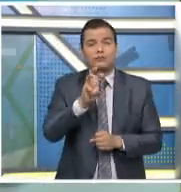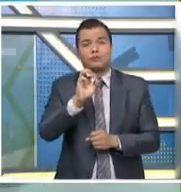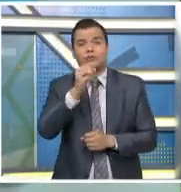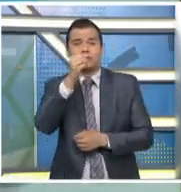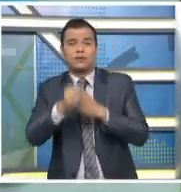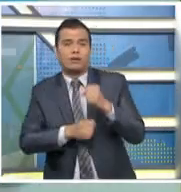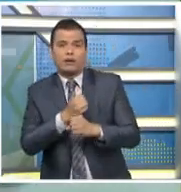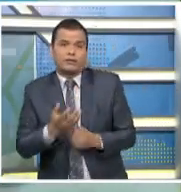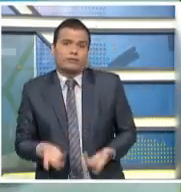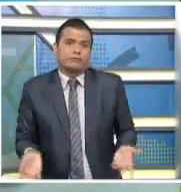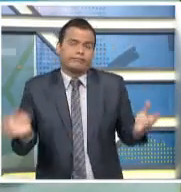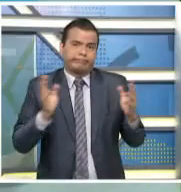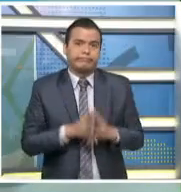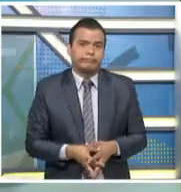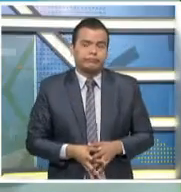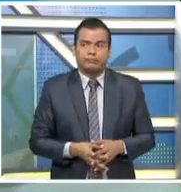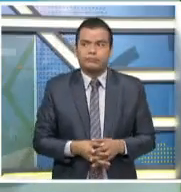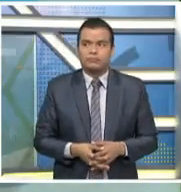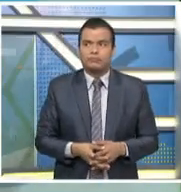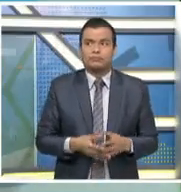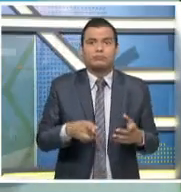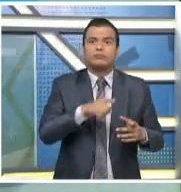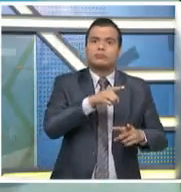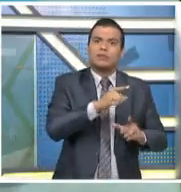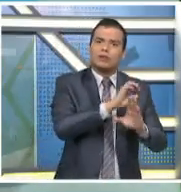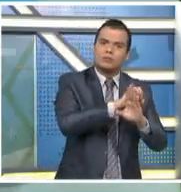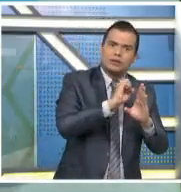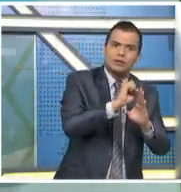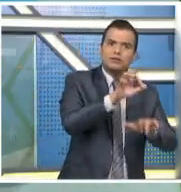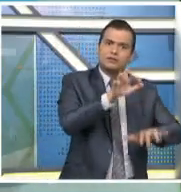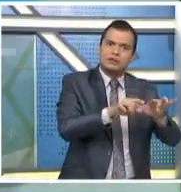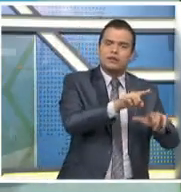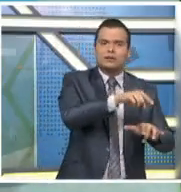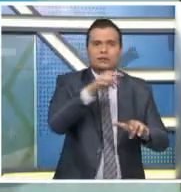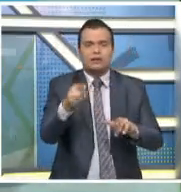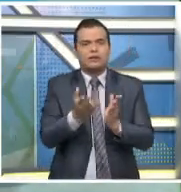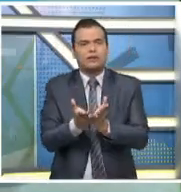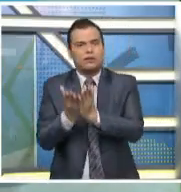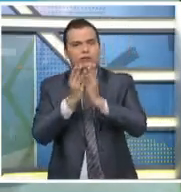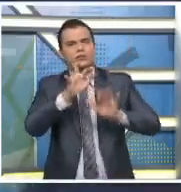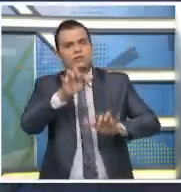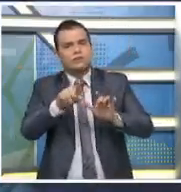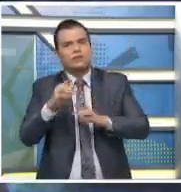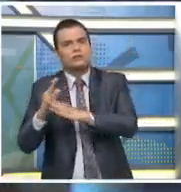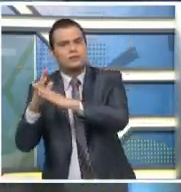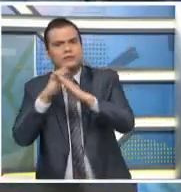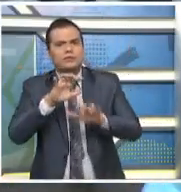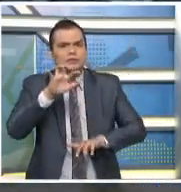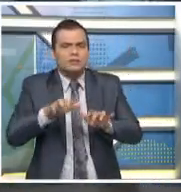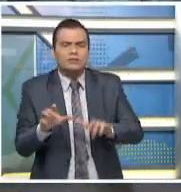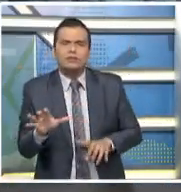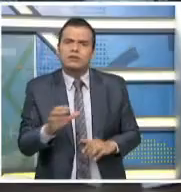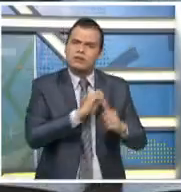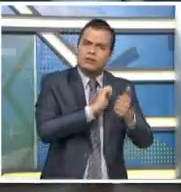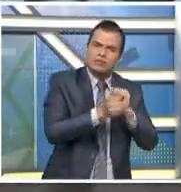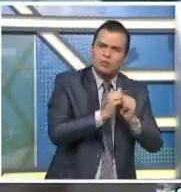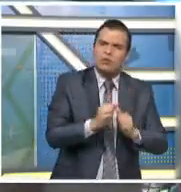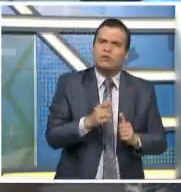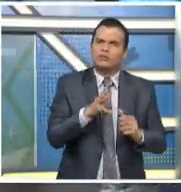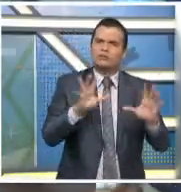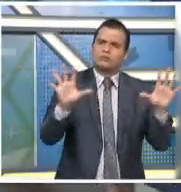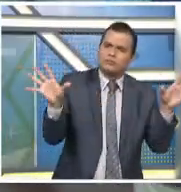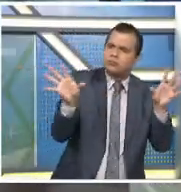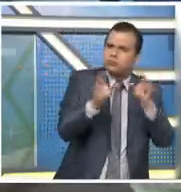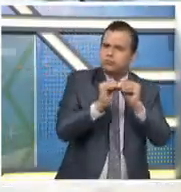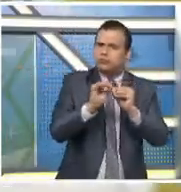Cultura, la Secretaría de Bienestar, la Secretaría de Salud, la Secretaría de Educación, la Secretaría de Seguridad, la Secretaría de Deporte debe volcarse de manera